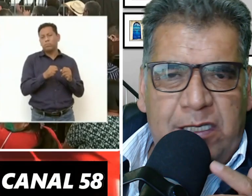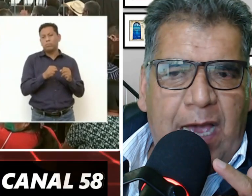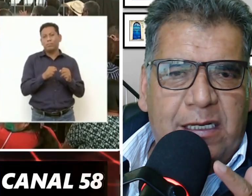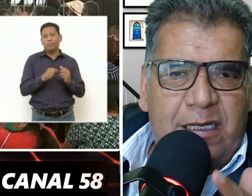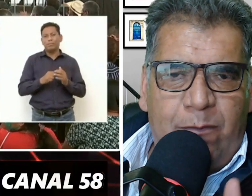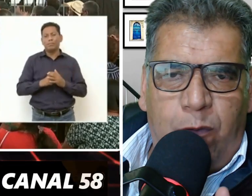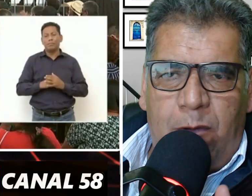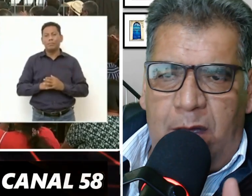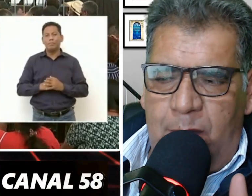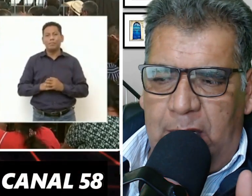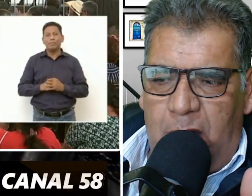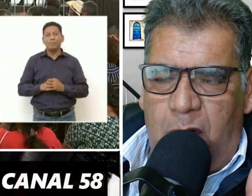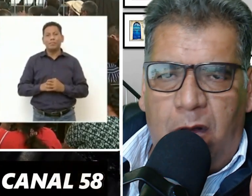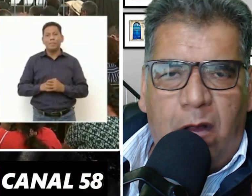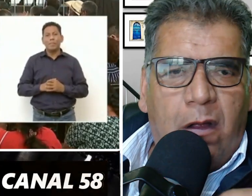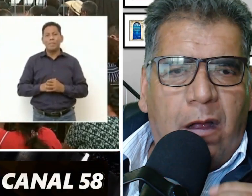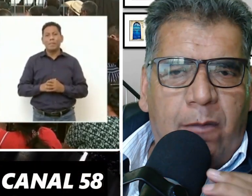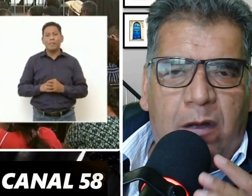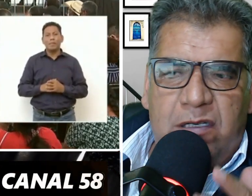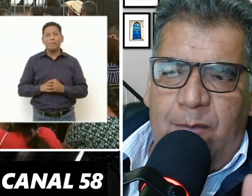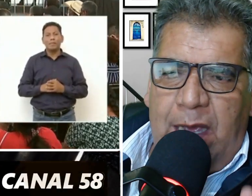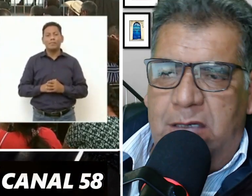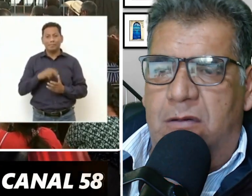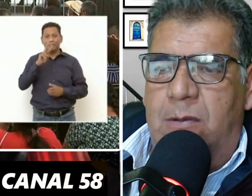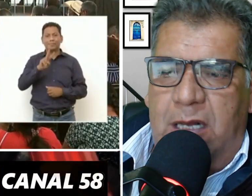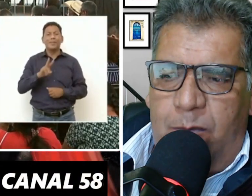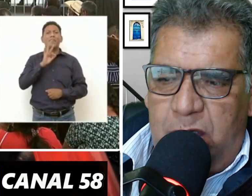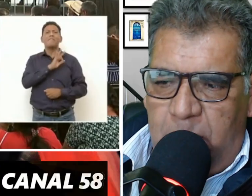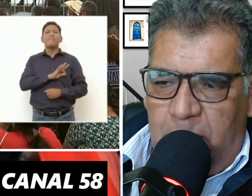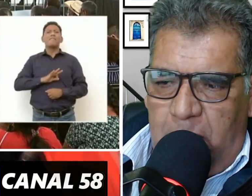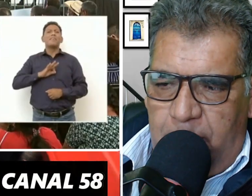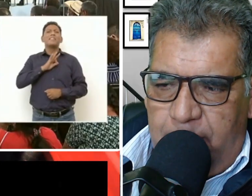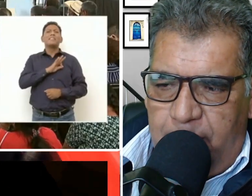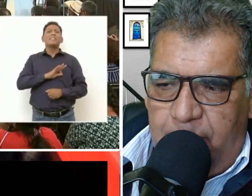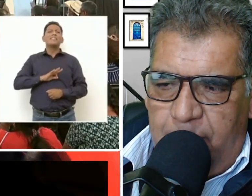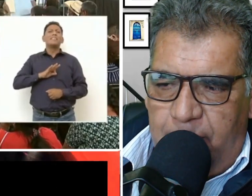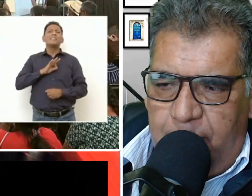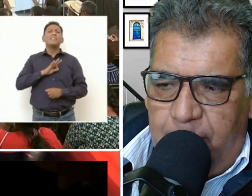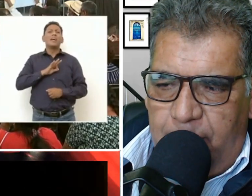beneficiarse del pueblo de México. Amigos y amigas, nos vemos en el próximo video.